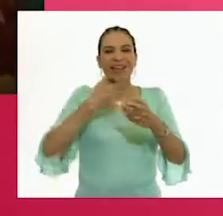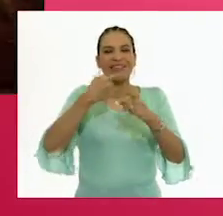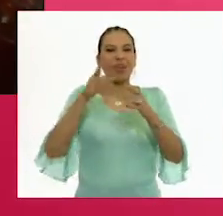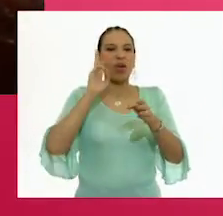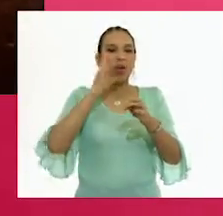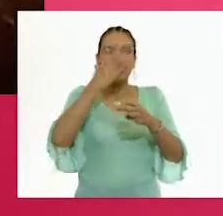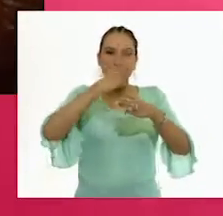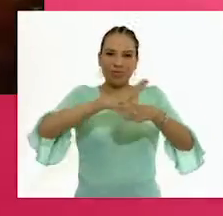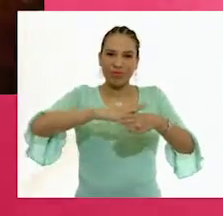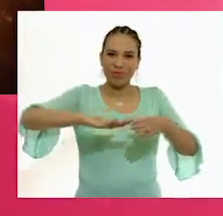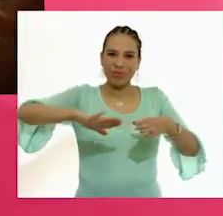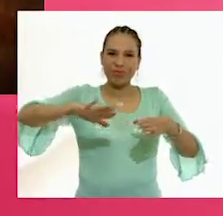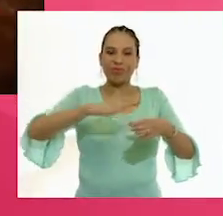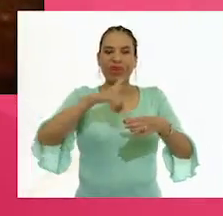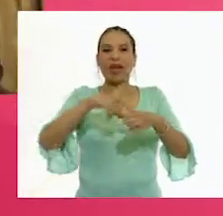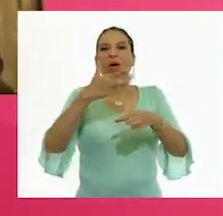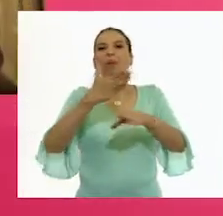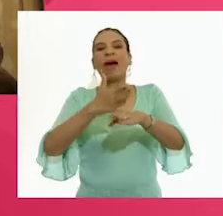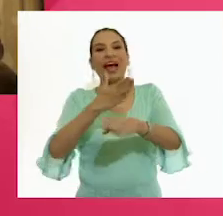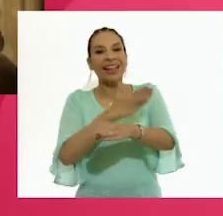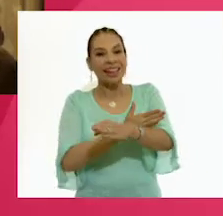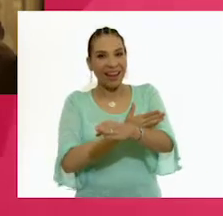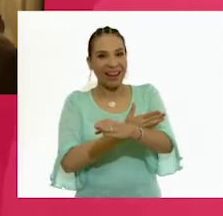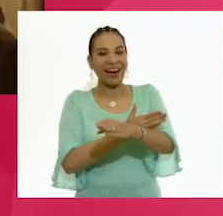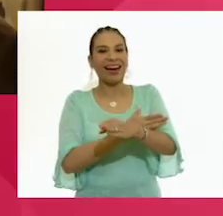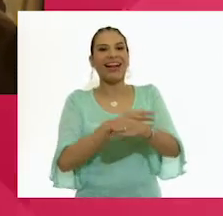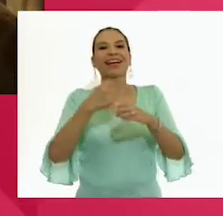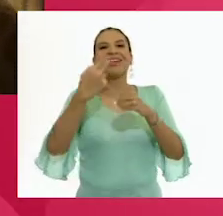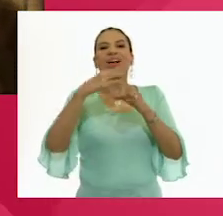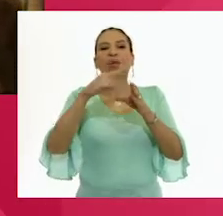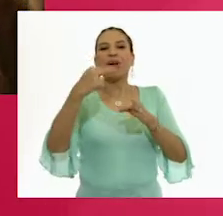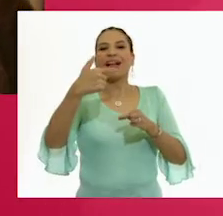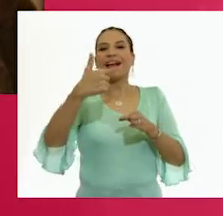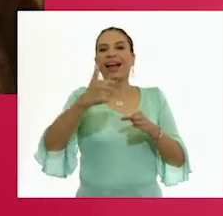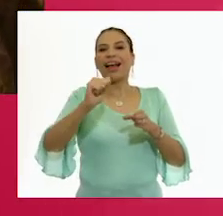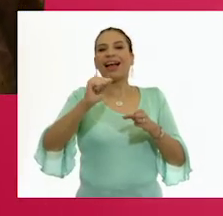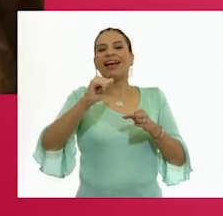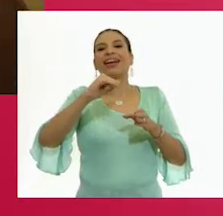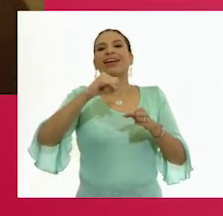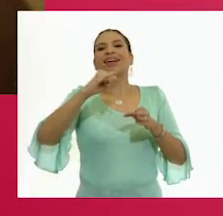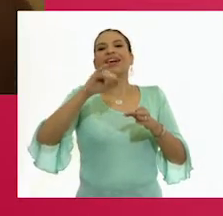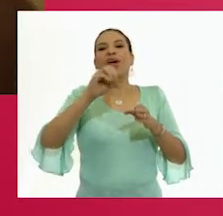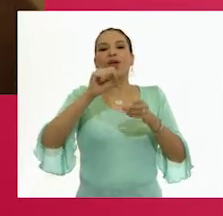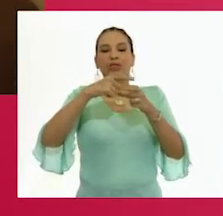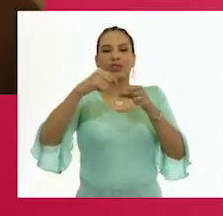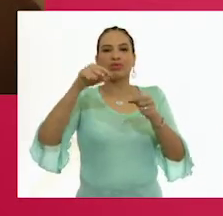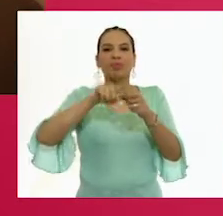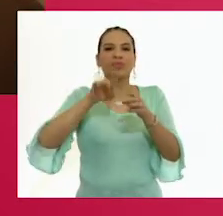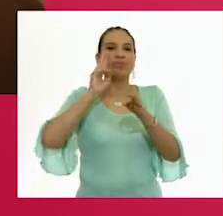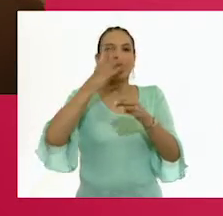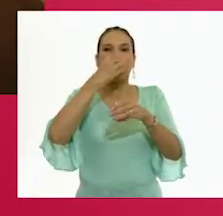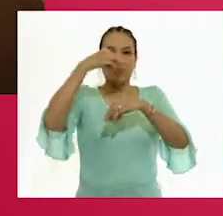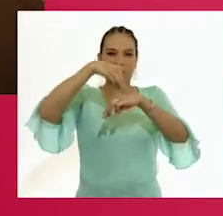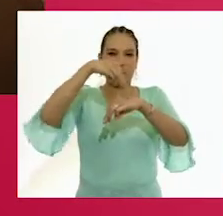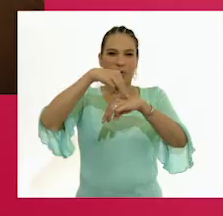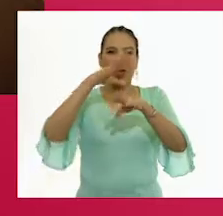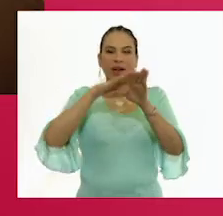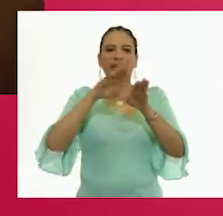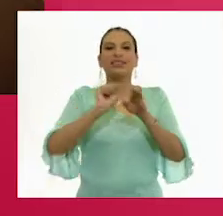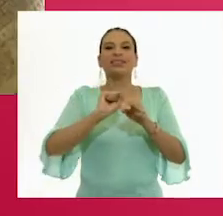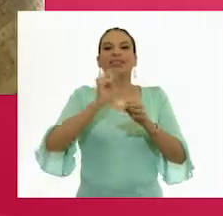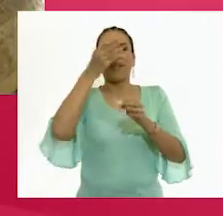una cubierta, se dice de madera, con gajos. Y está rematada totalmente con una escultura de San Juan Bautista, a